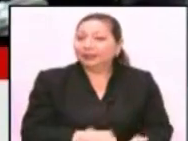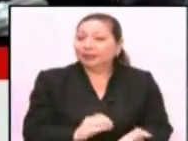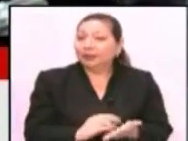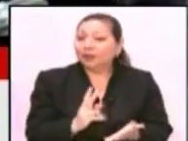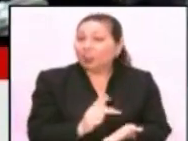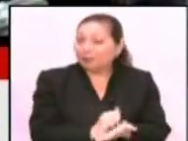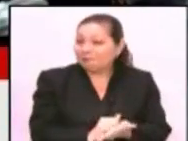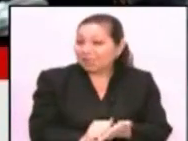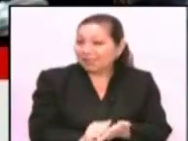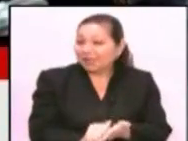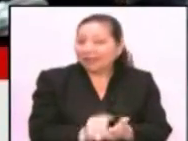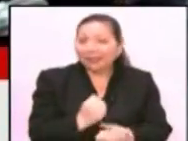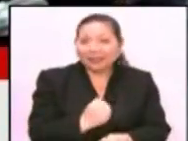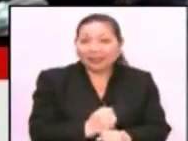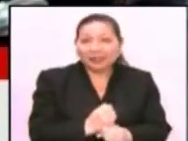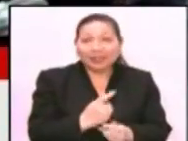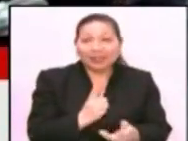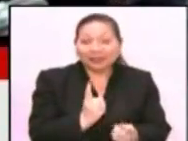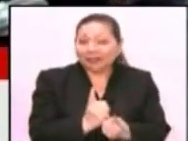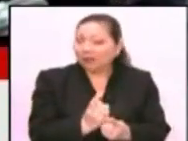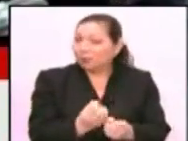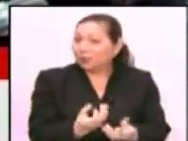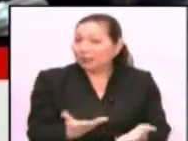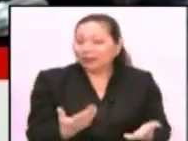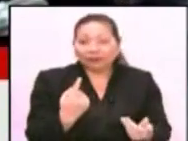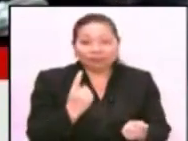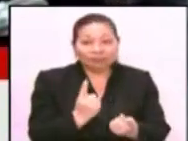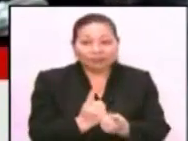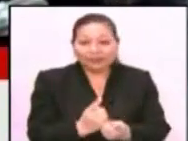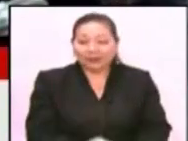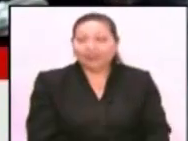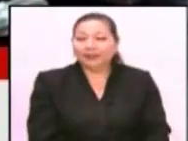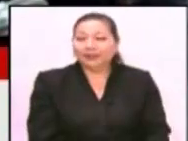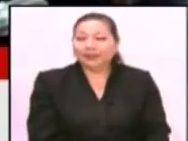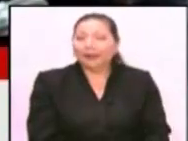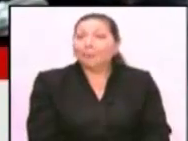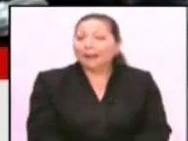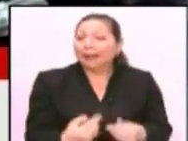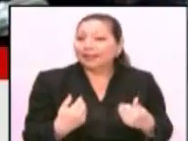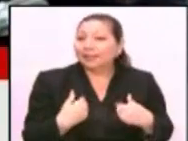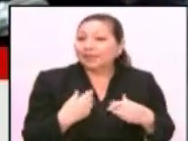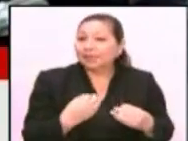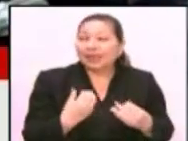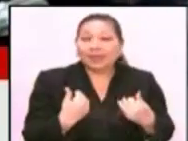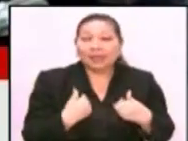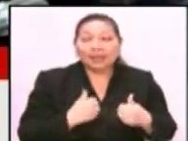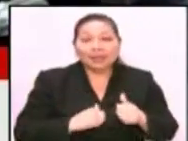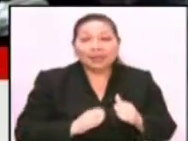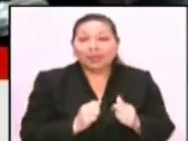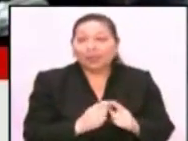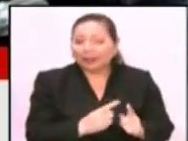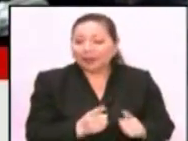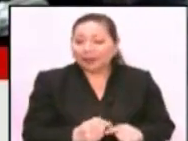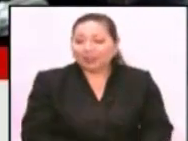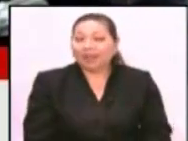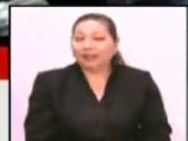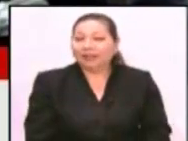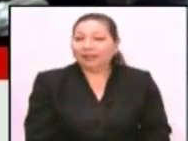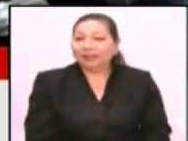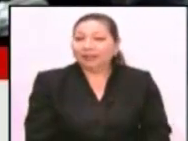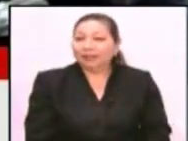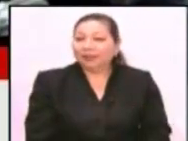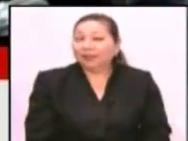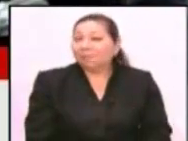de 2 meses de verificar empleo se dan cuenta que no mucha gente los consiguió como esperaban, van a seguramente tener actividades extra de